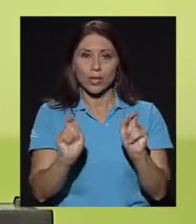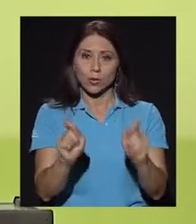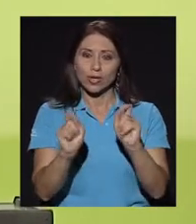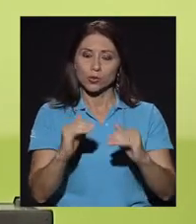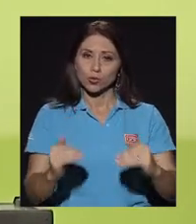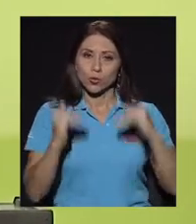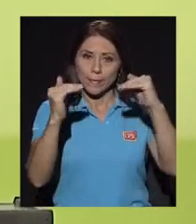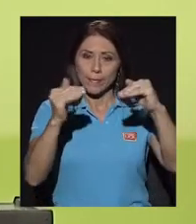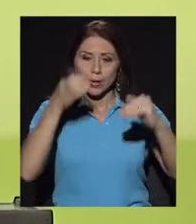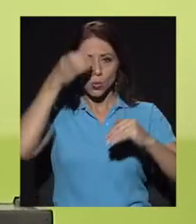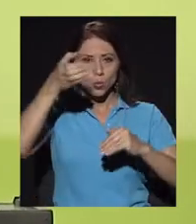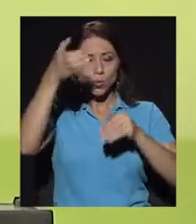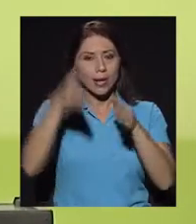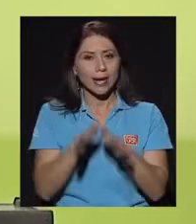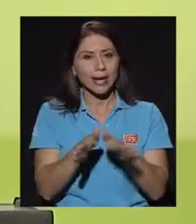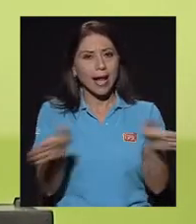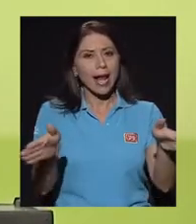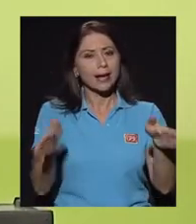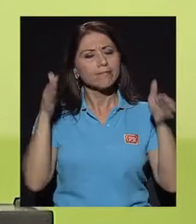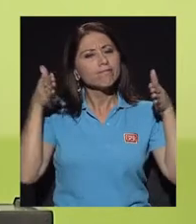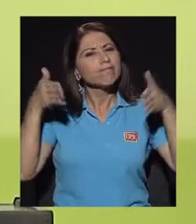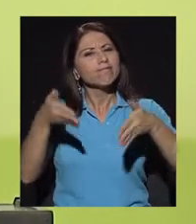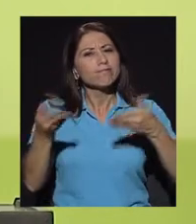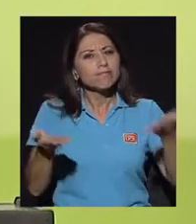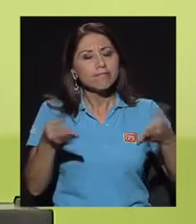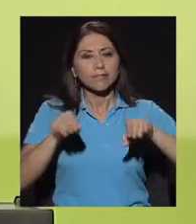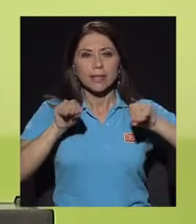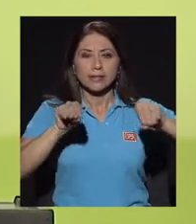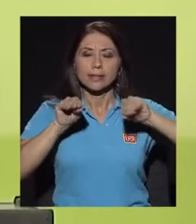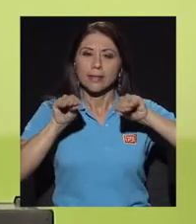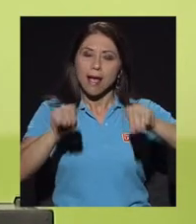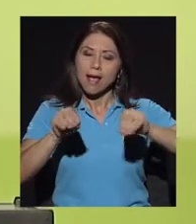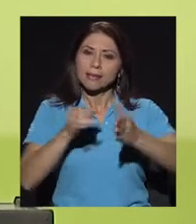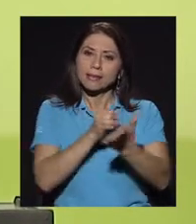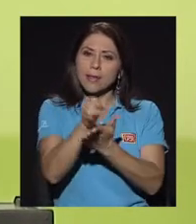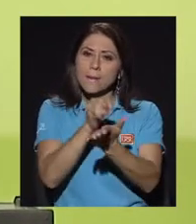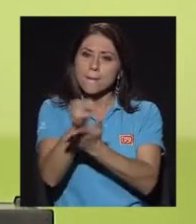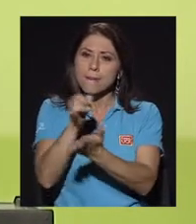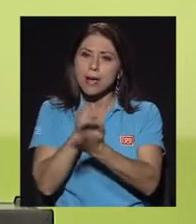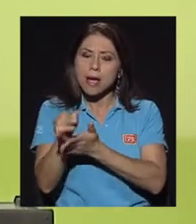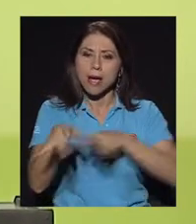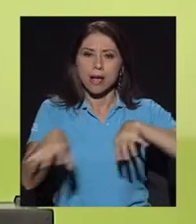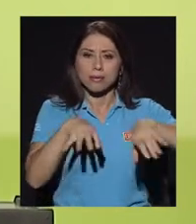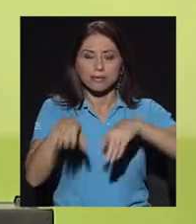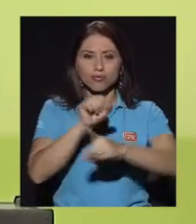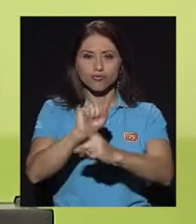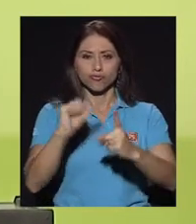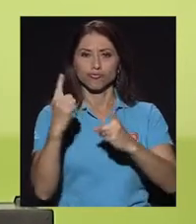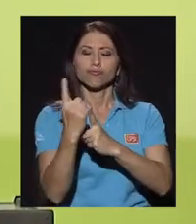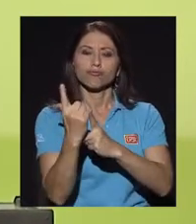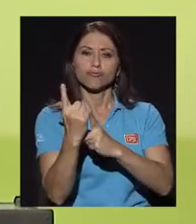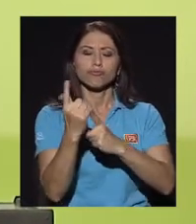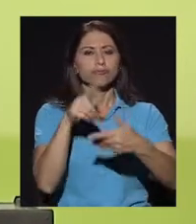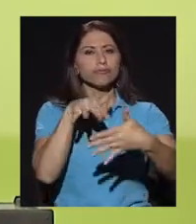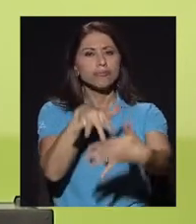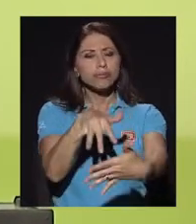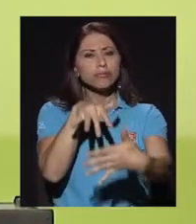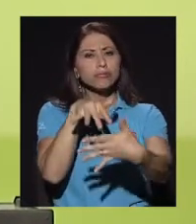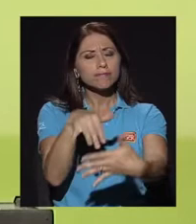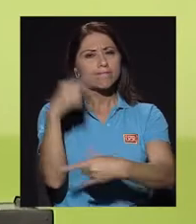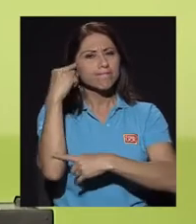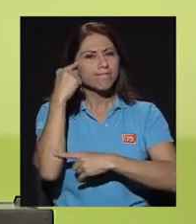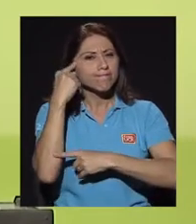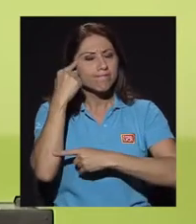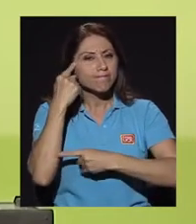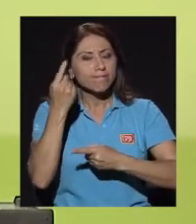de cultura general, dedicada a la enseñanza, a la investigación, a la acción social, al estudio, a la